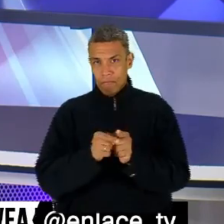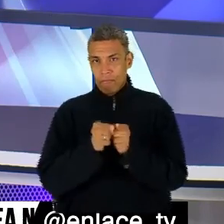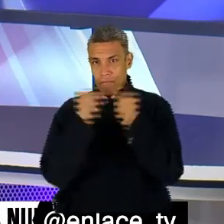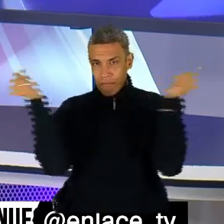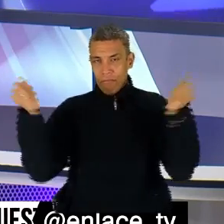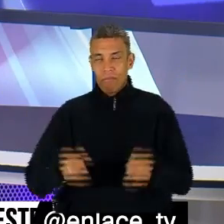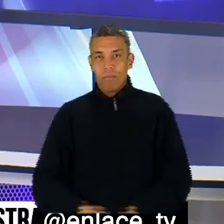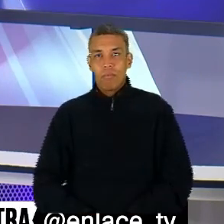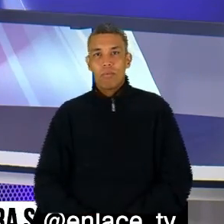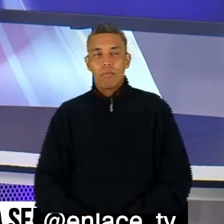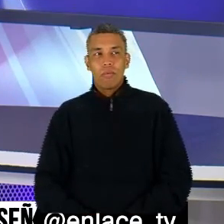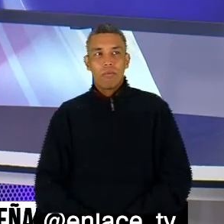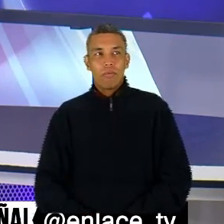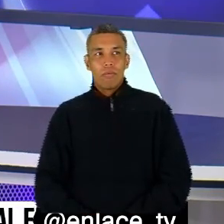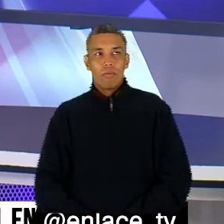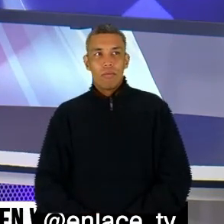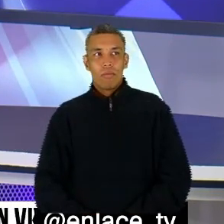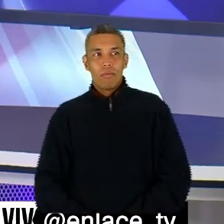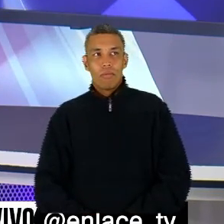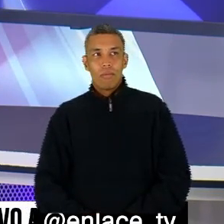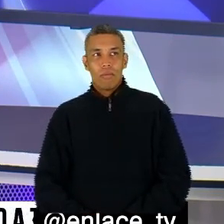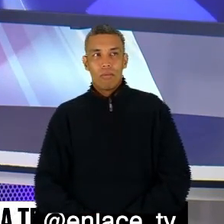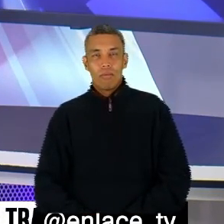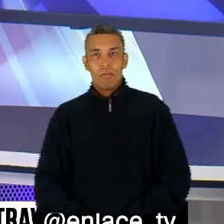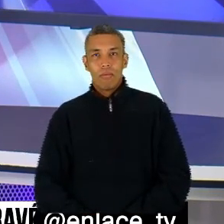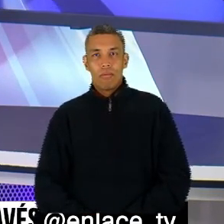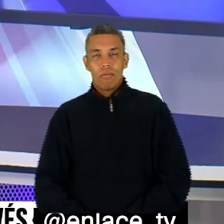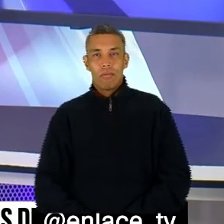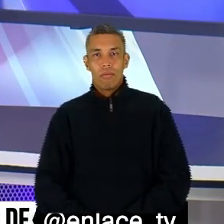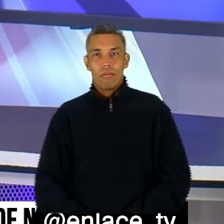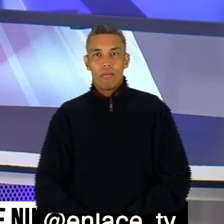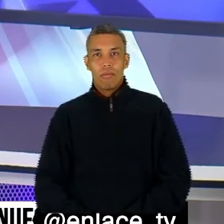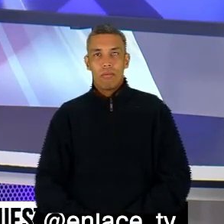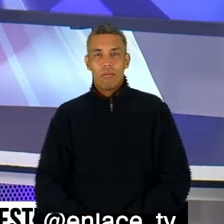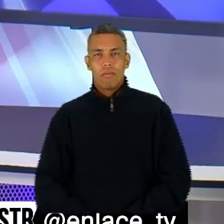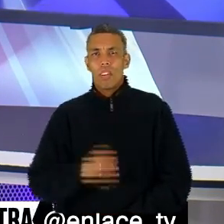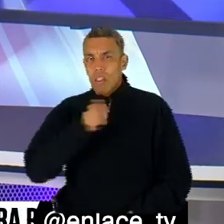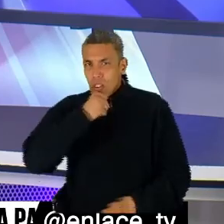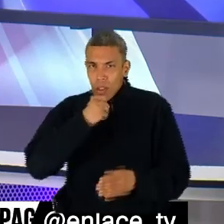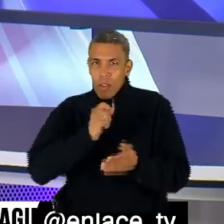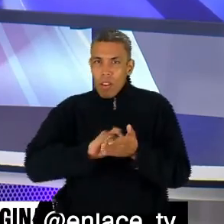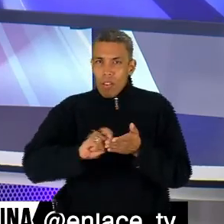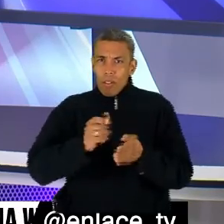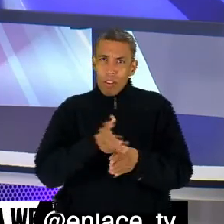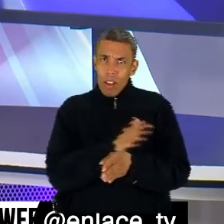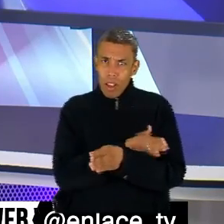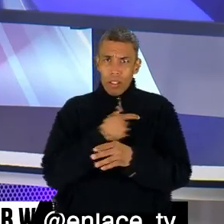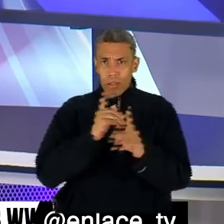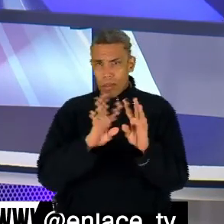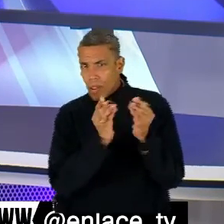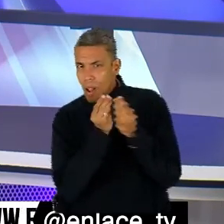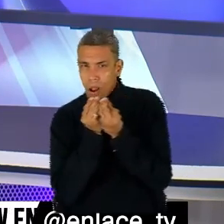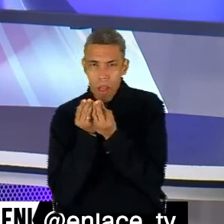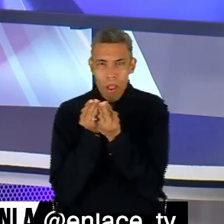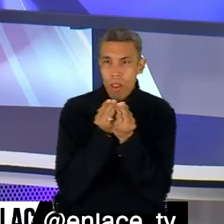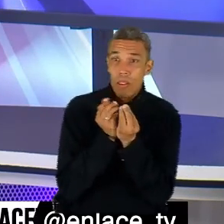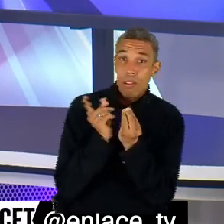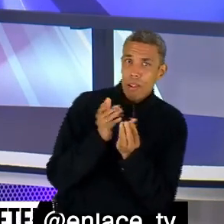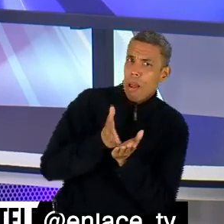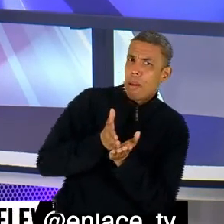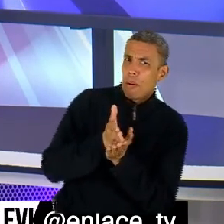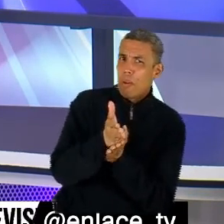debate al plan de desarrollo en el Consejo Municipal, tal como nos lo anunciaba nuestra periodista Luzmery Jaraba. Ahí estaba con detalles de lo que